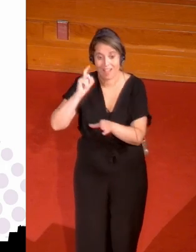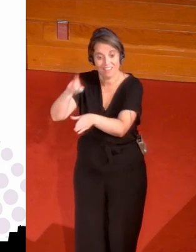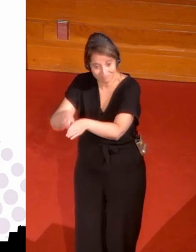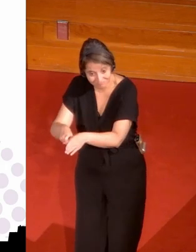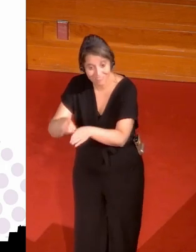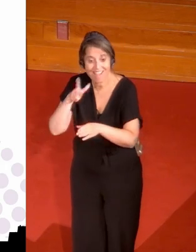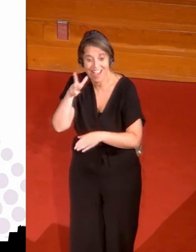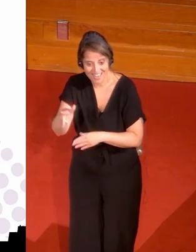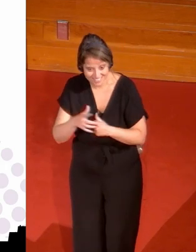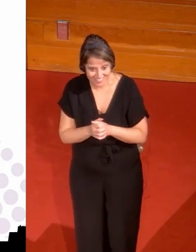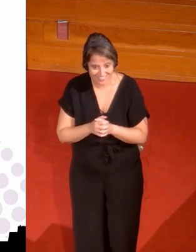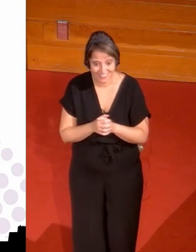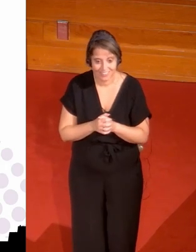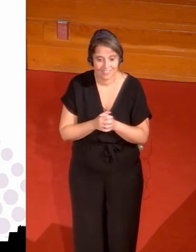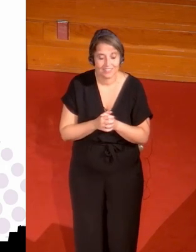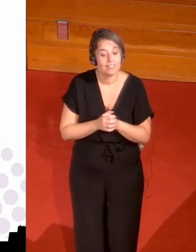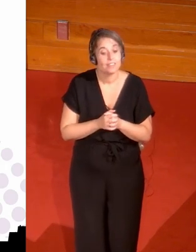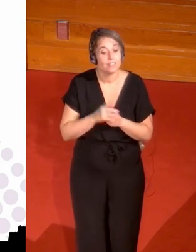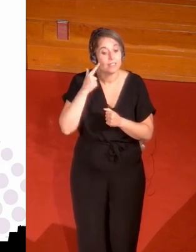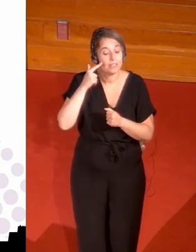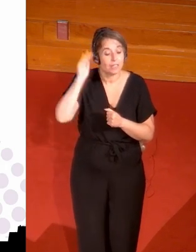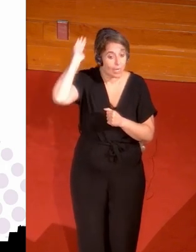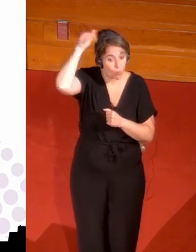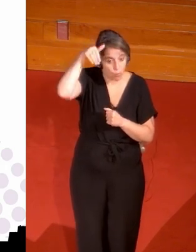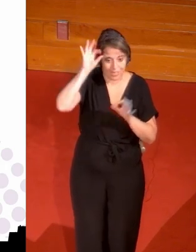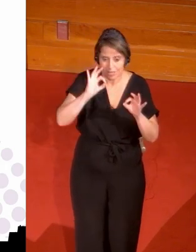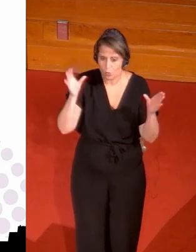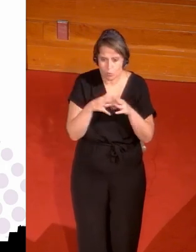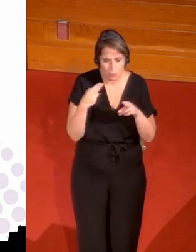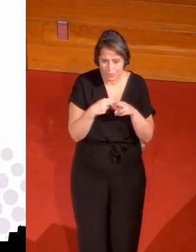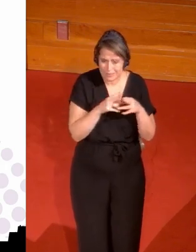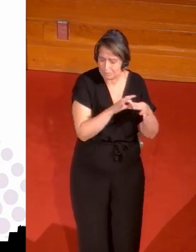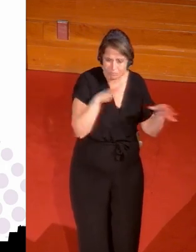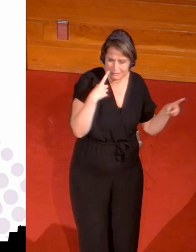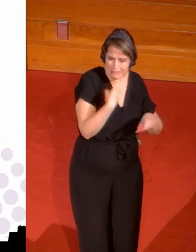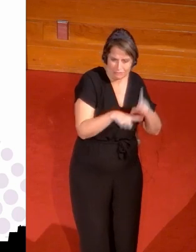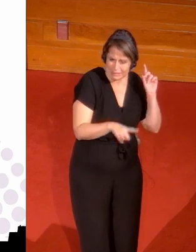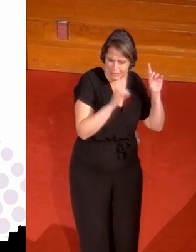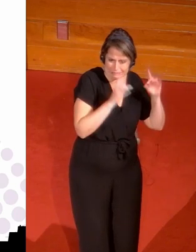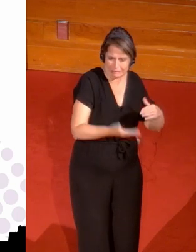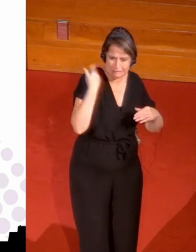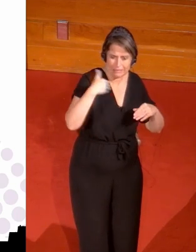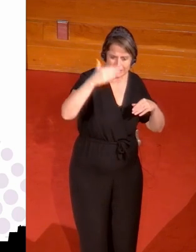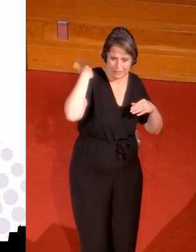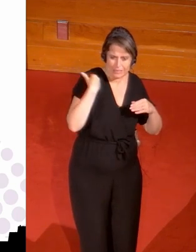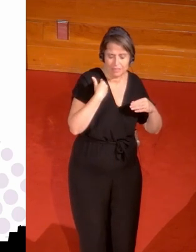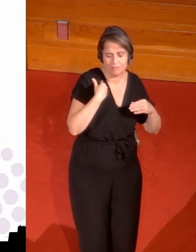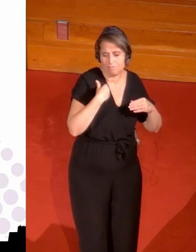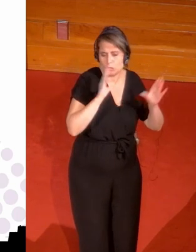pero los el partido republicano no tiene nada que ver nada que ver con el partido